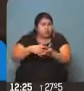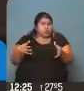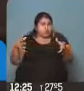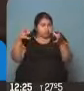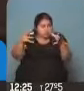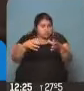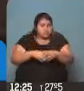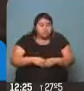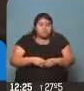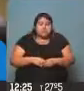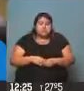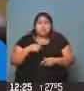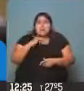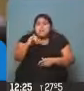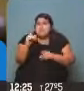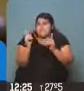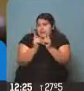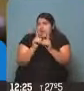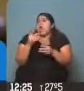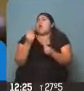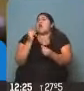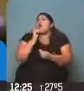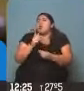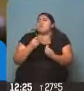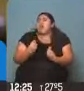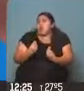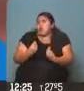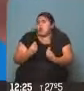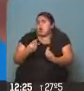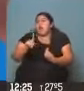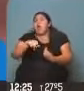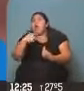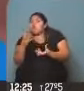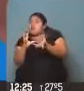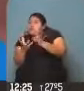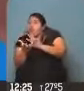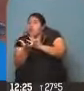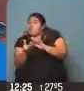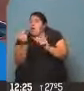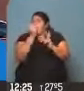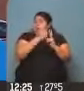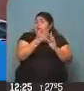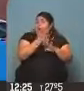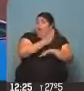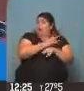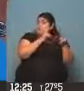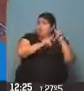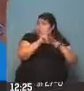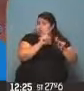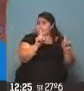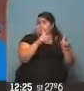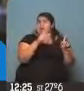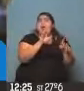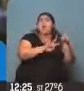deseo destacar si me permiten que fue exitosa porque es otro tipo de búsqueda no es lo mismo que la búsqueda de parques donde se espera